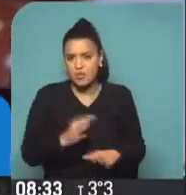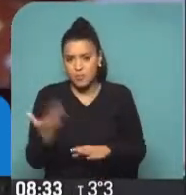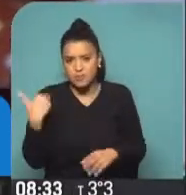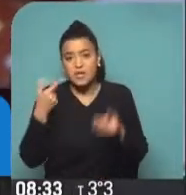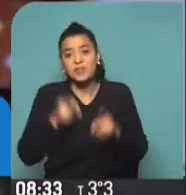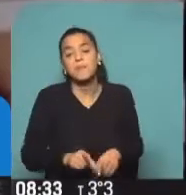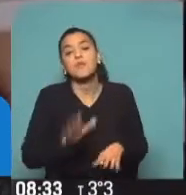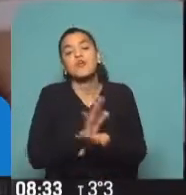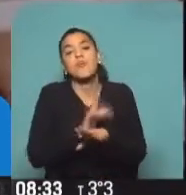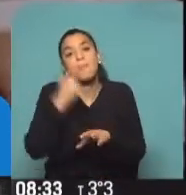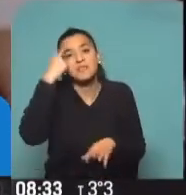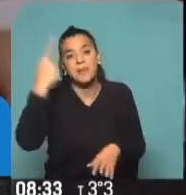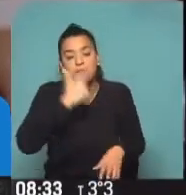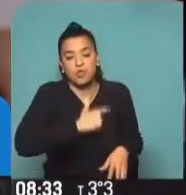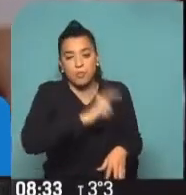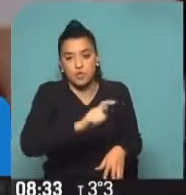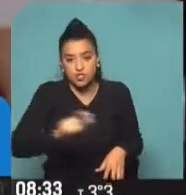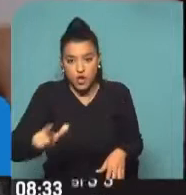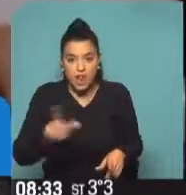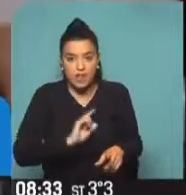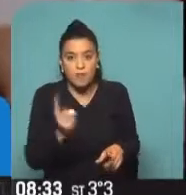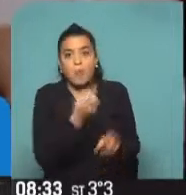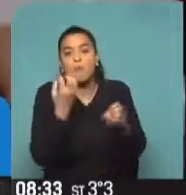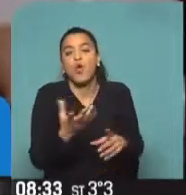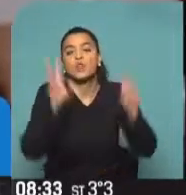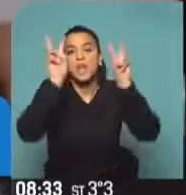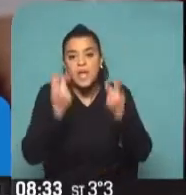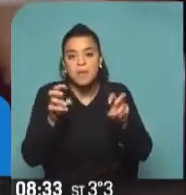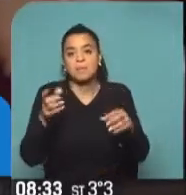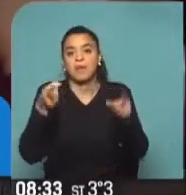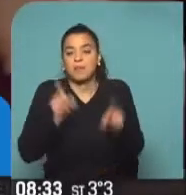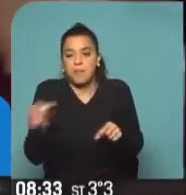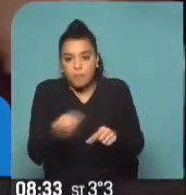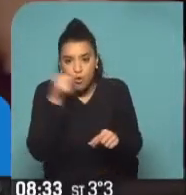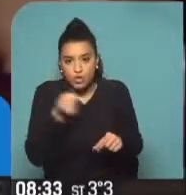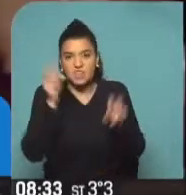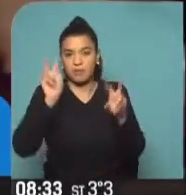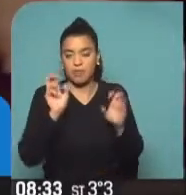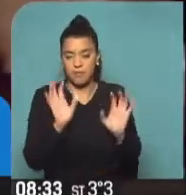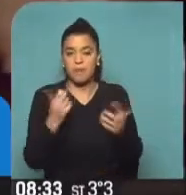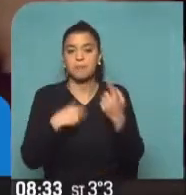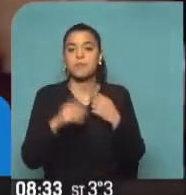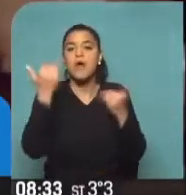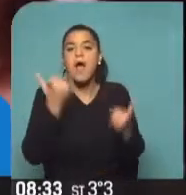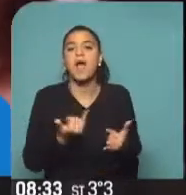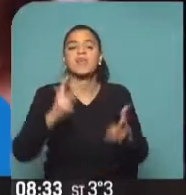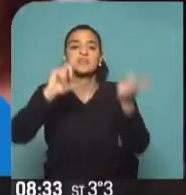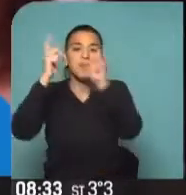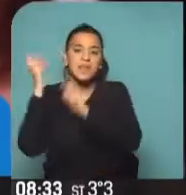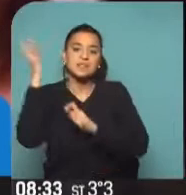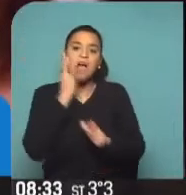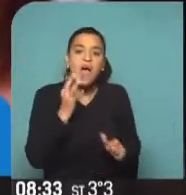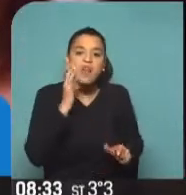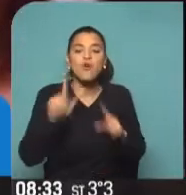convicciones personales, más allá de las políticas, Así es. por el tema y por la trascendencia del tema. Pero, ¿hay anécdotas o hay alguna